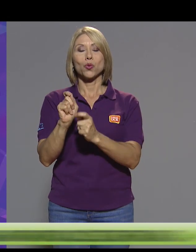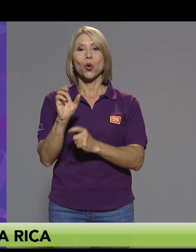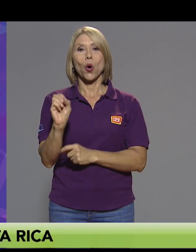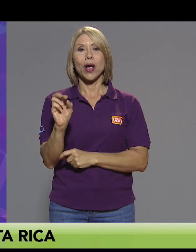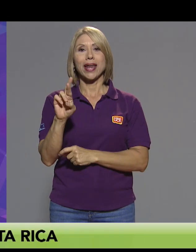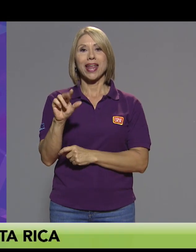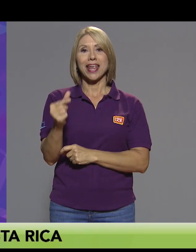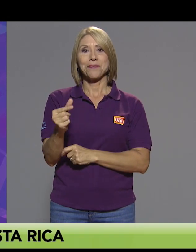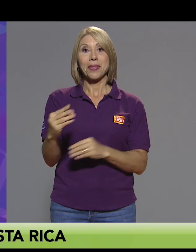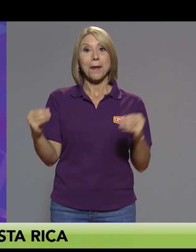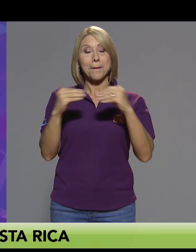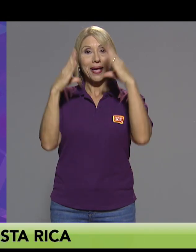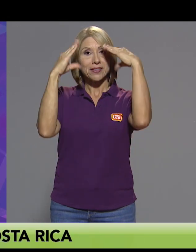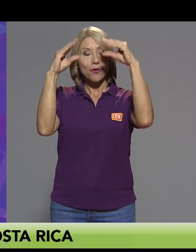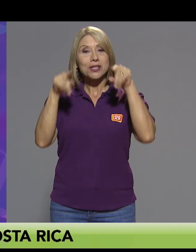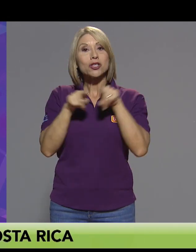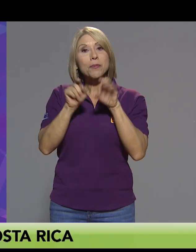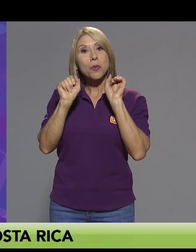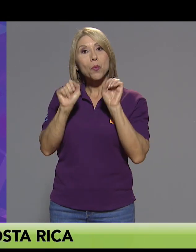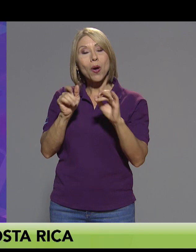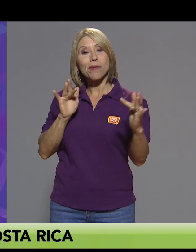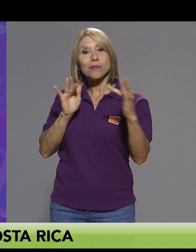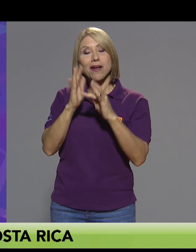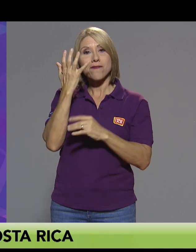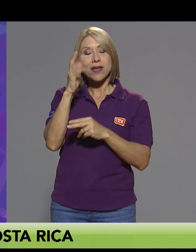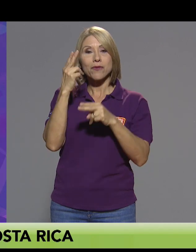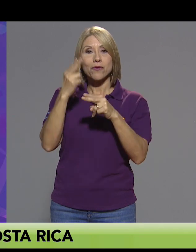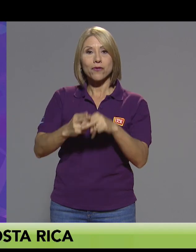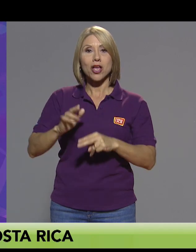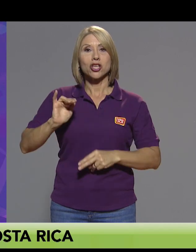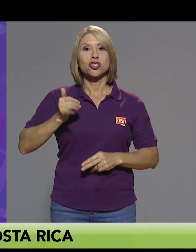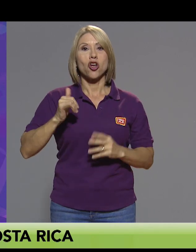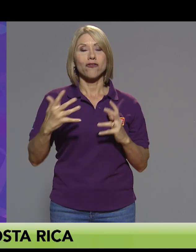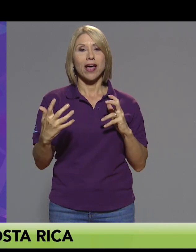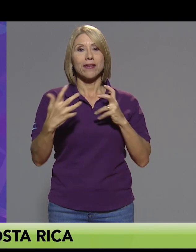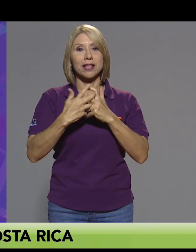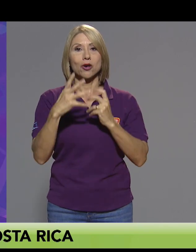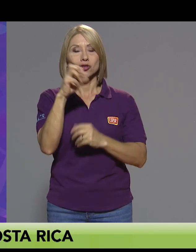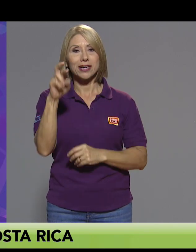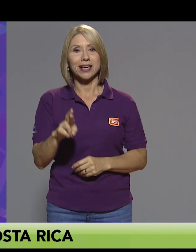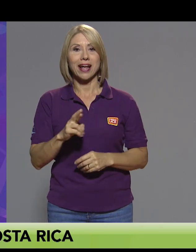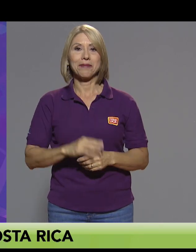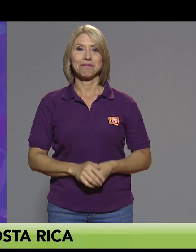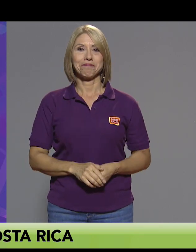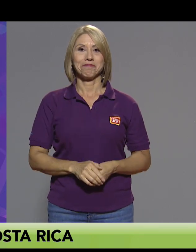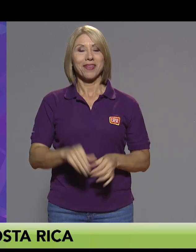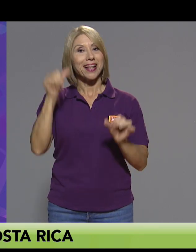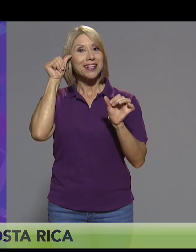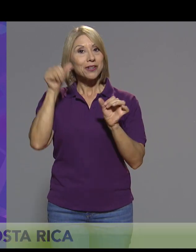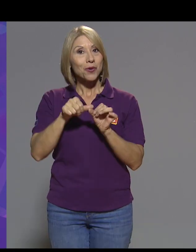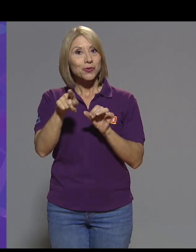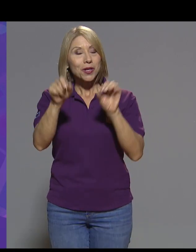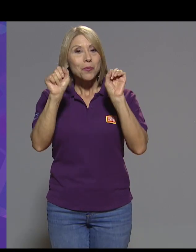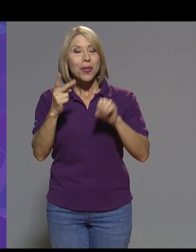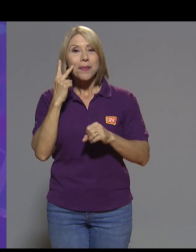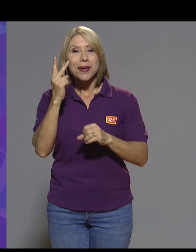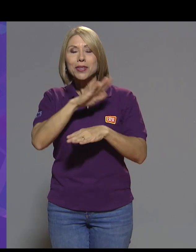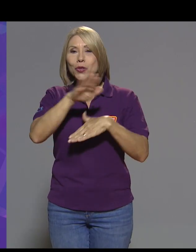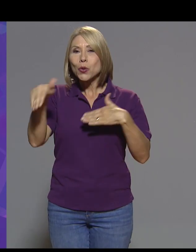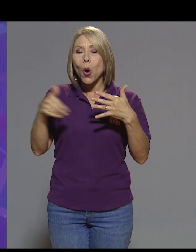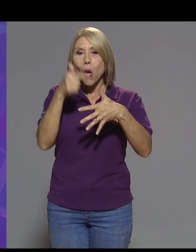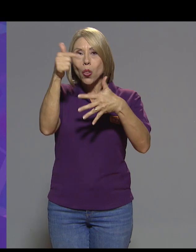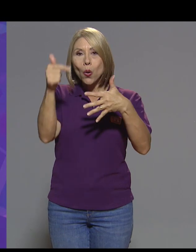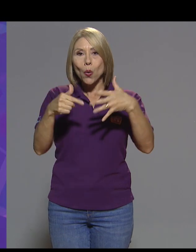para más información también puede buscar la página de facebook cómo ser adaptado costa rica les recuerdo que pueden repasar